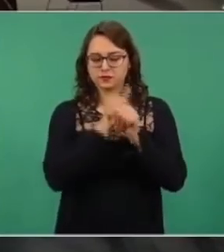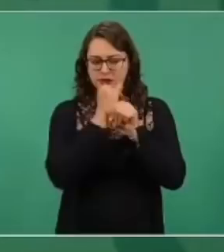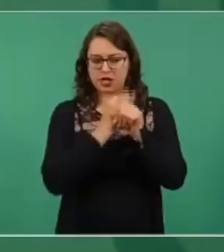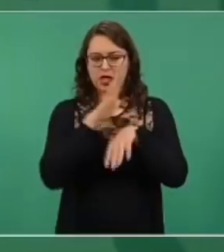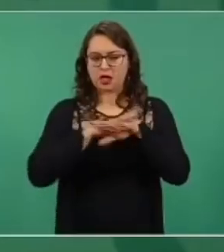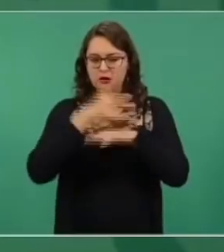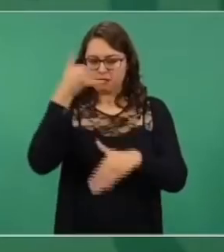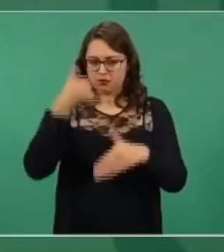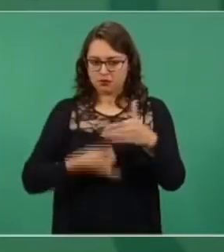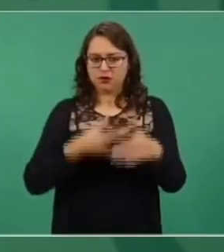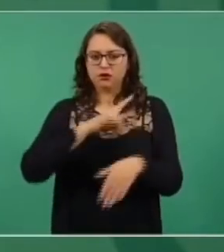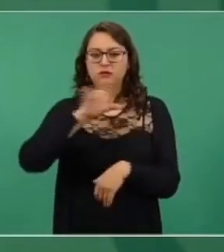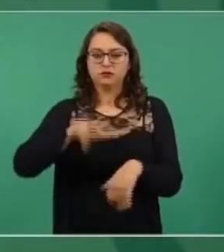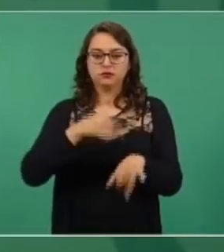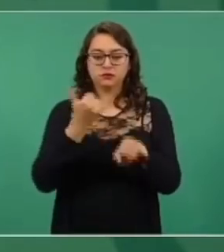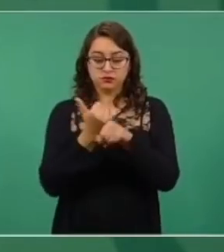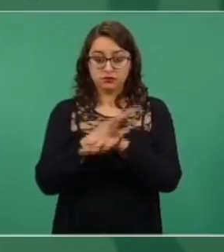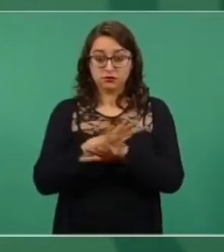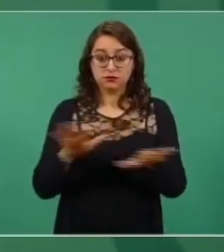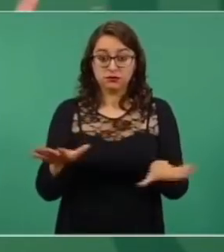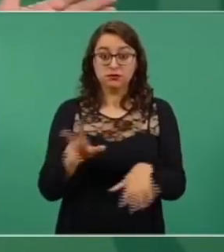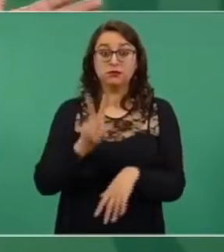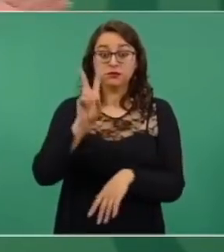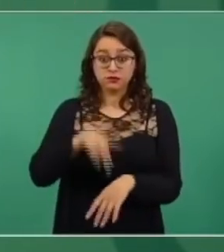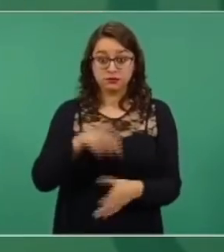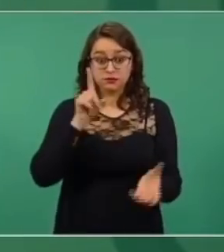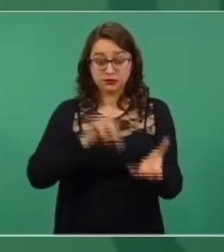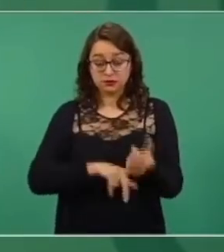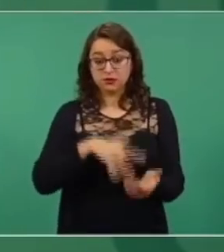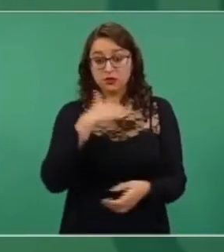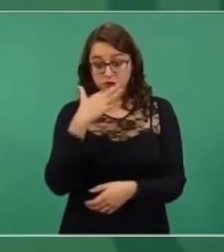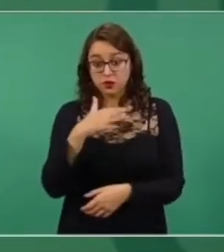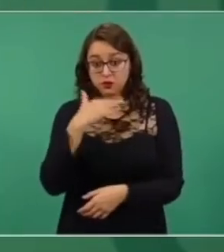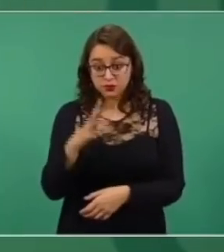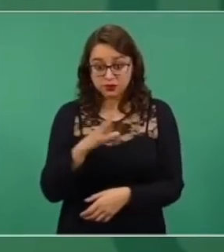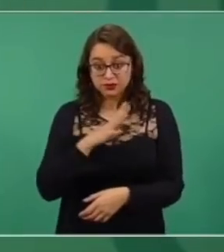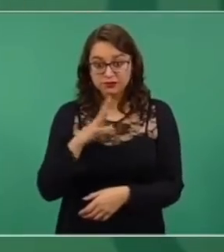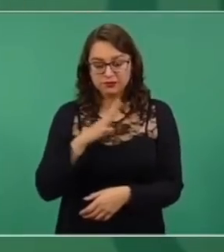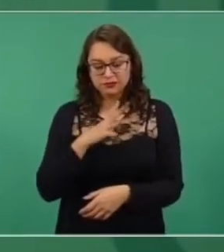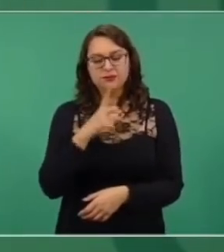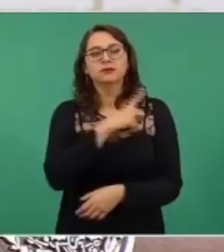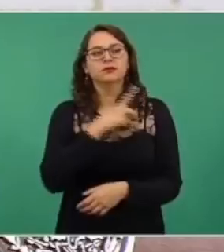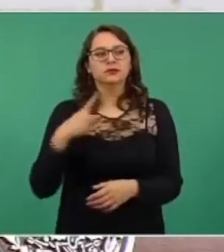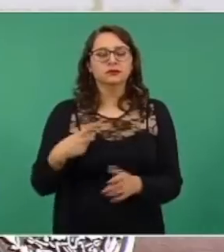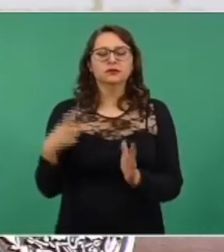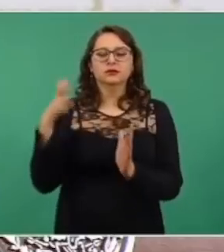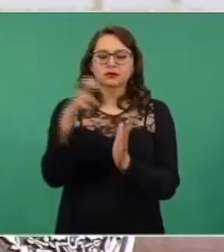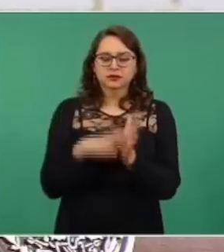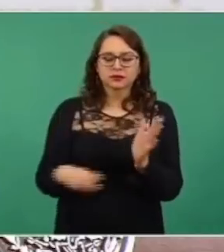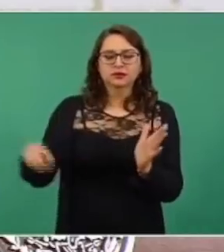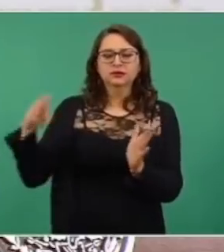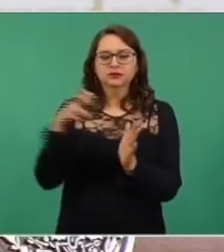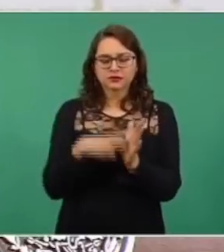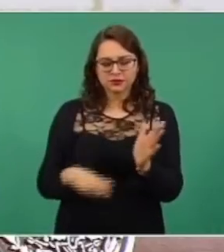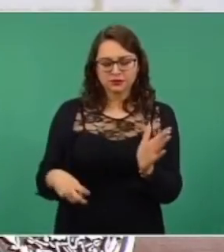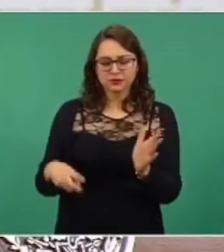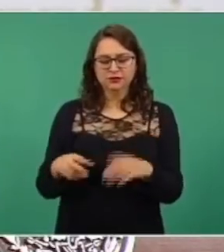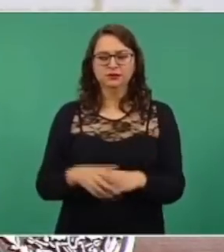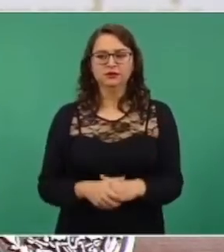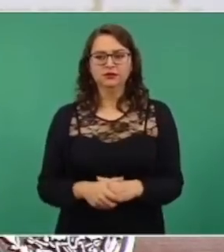informar. Y si es irregular, se va a corregir. O sea,